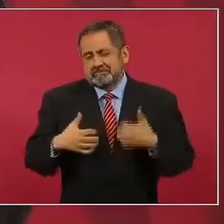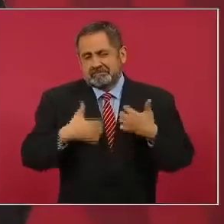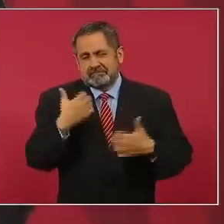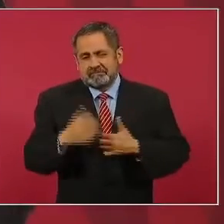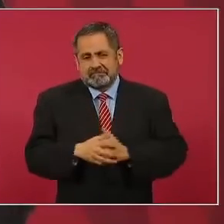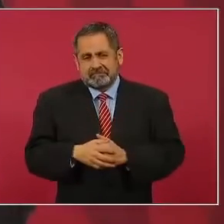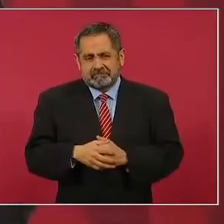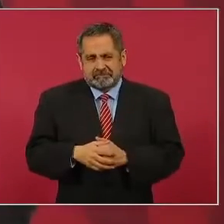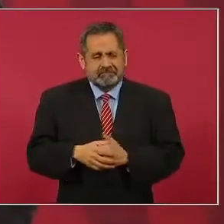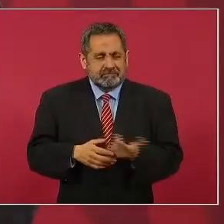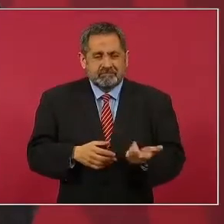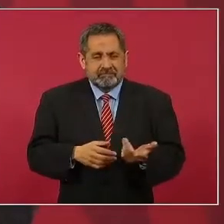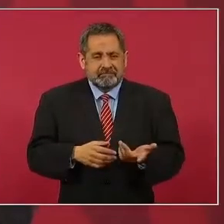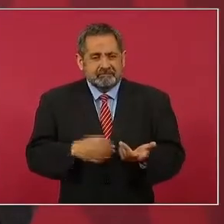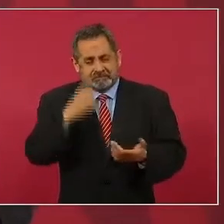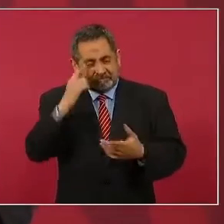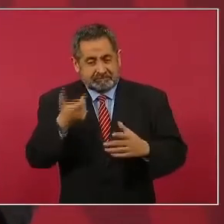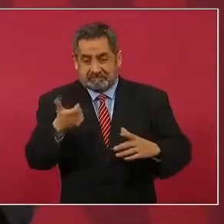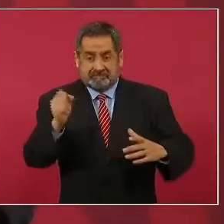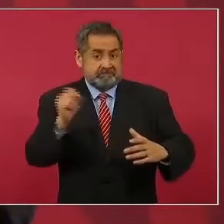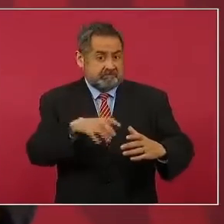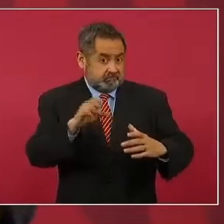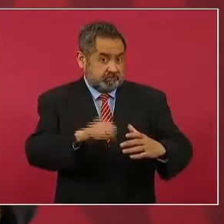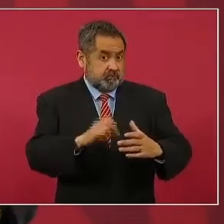no caja chica,